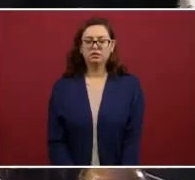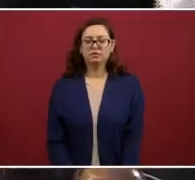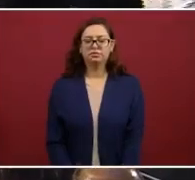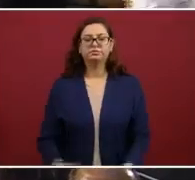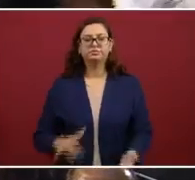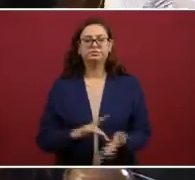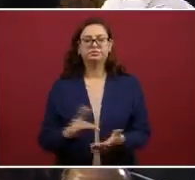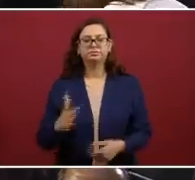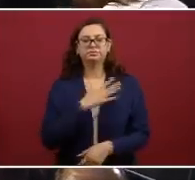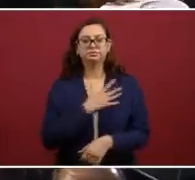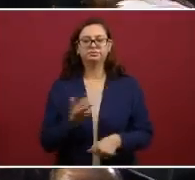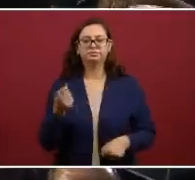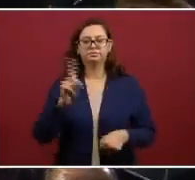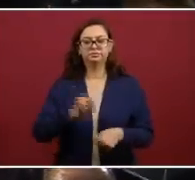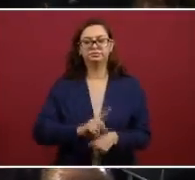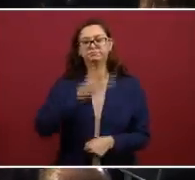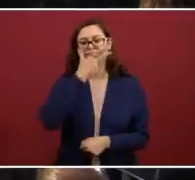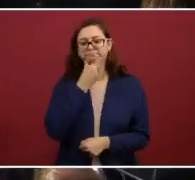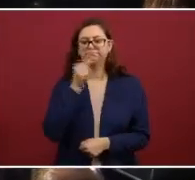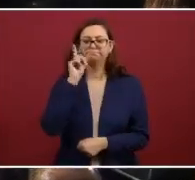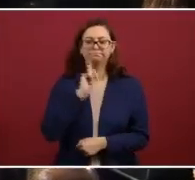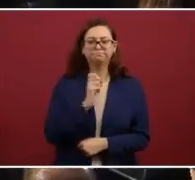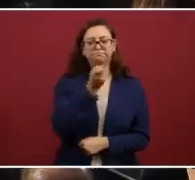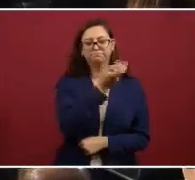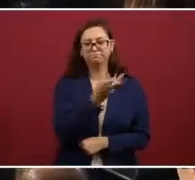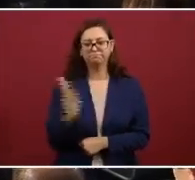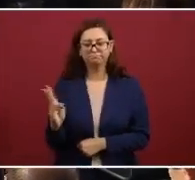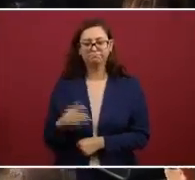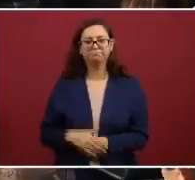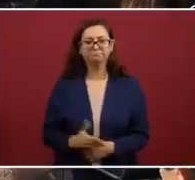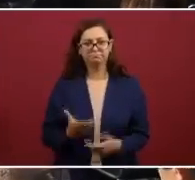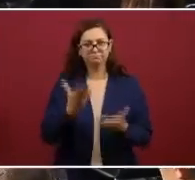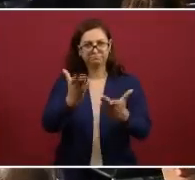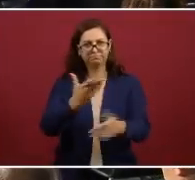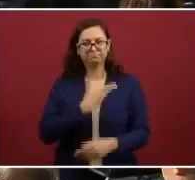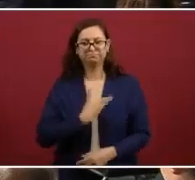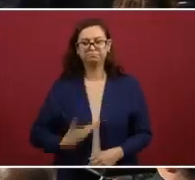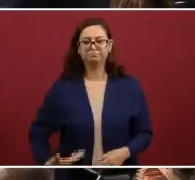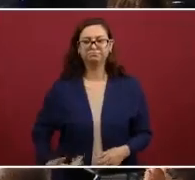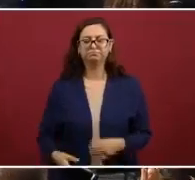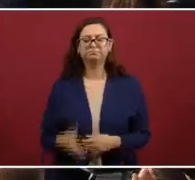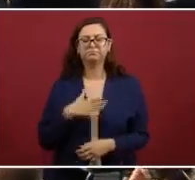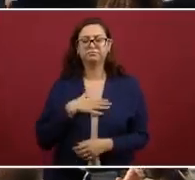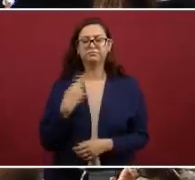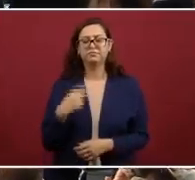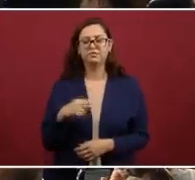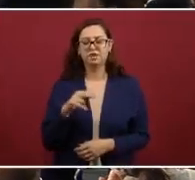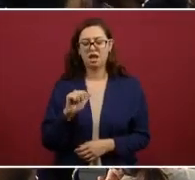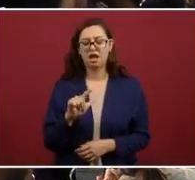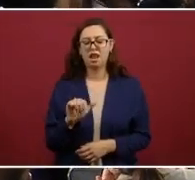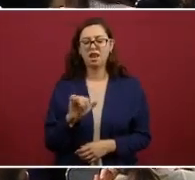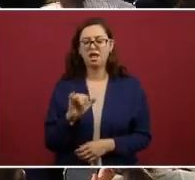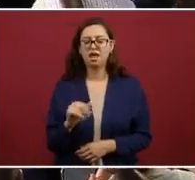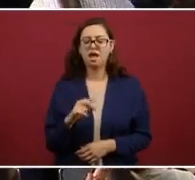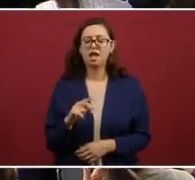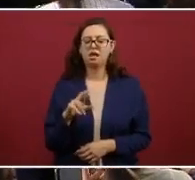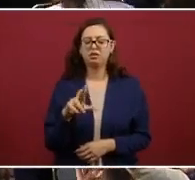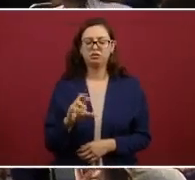Gracias, buenos días señores, buenos días señoras. Señor presidente, Alejandro Lelo de la REA Grupo Cantón, preguntarle,